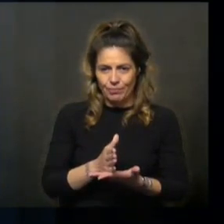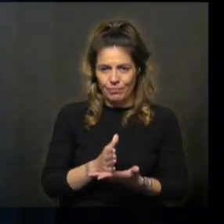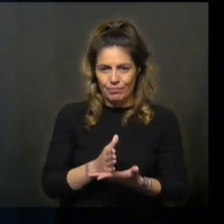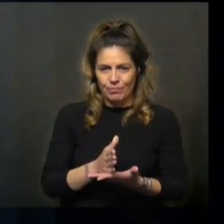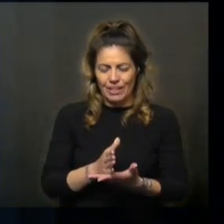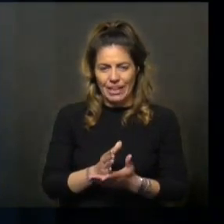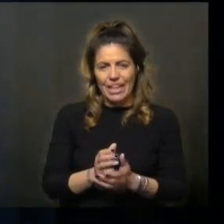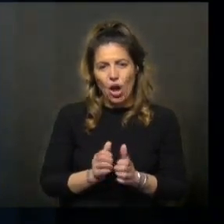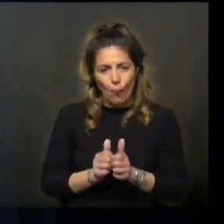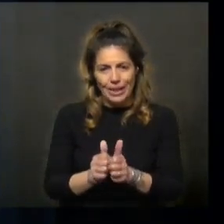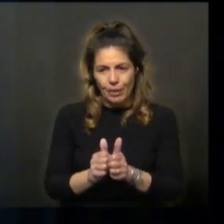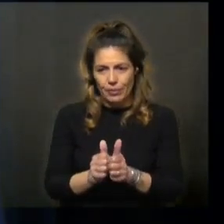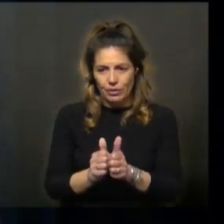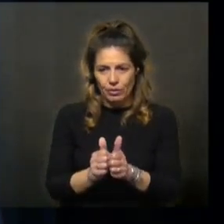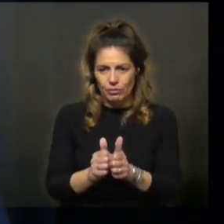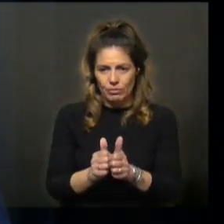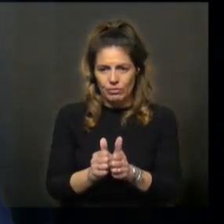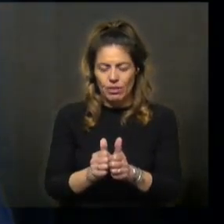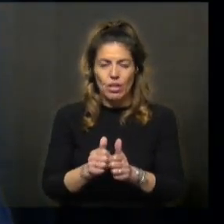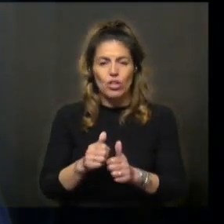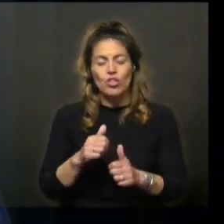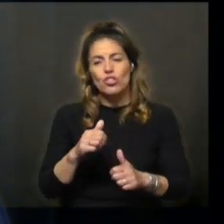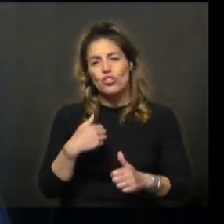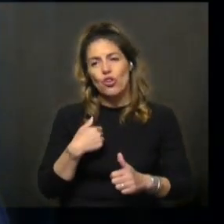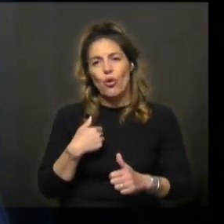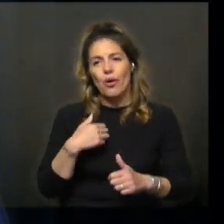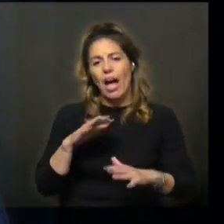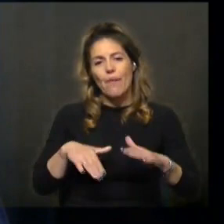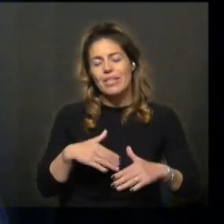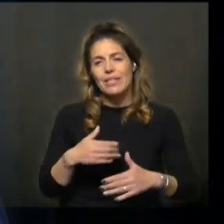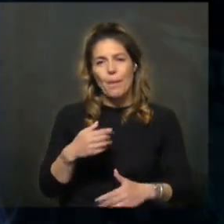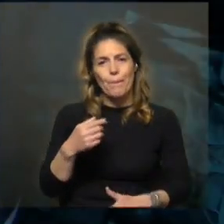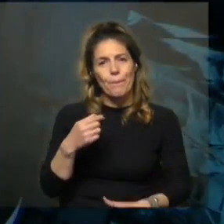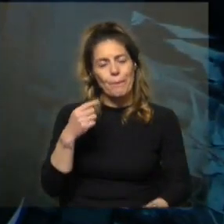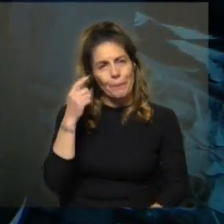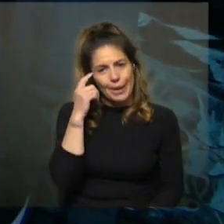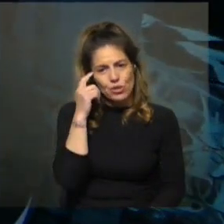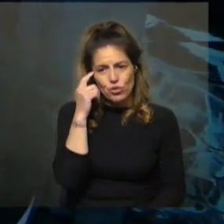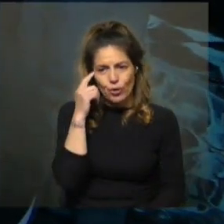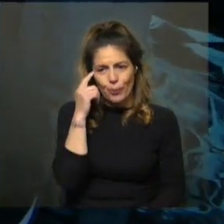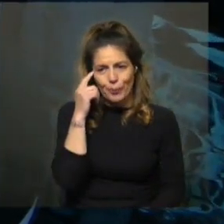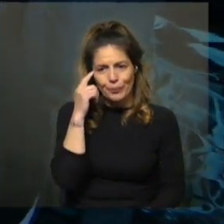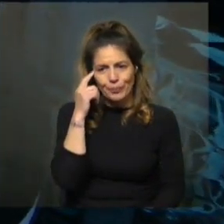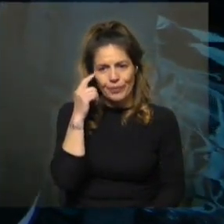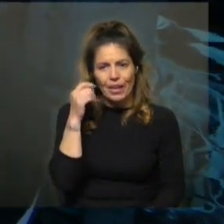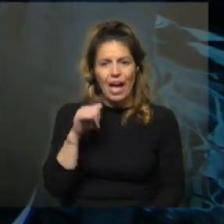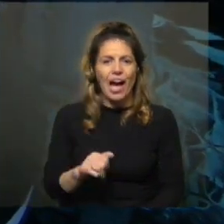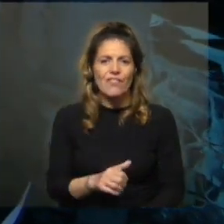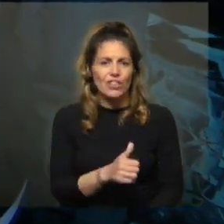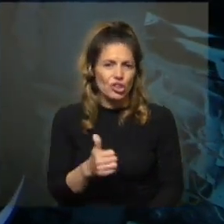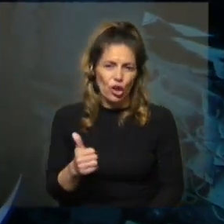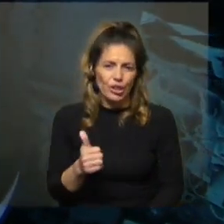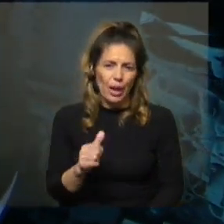la compañamiento No yo muchas veces me he planteado que este que hay victorias